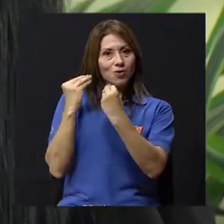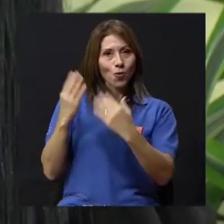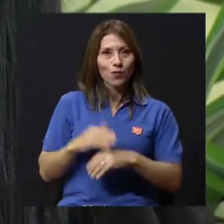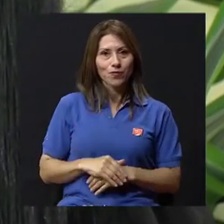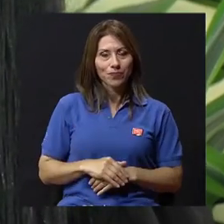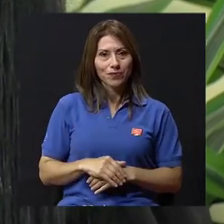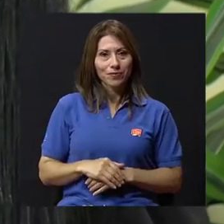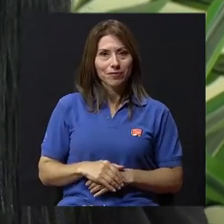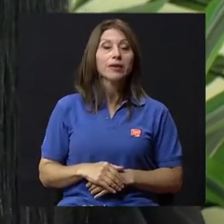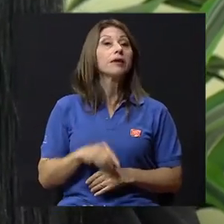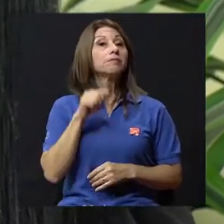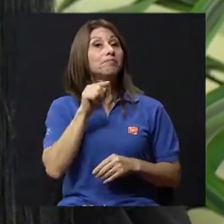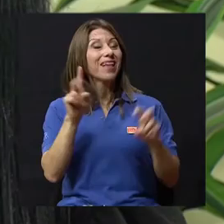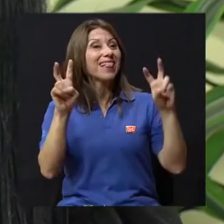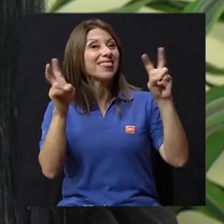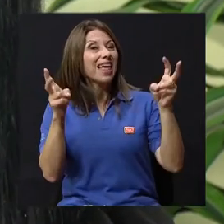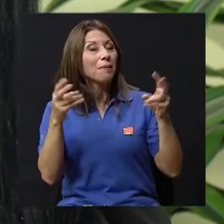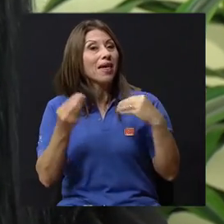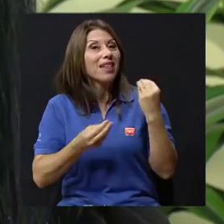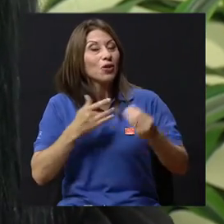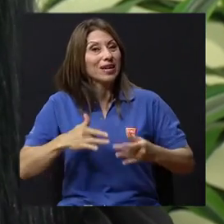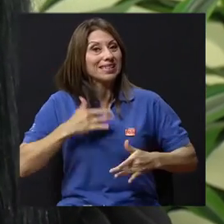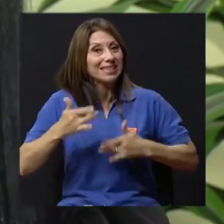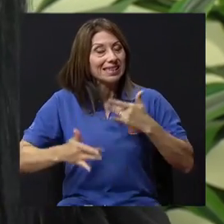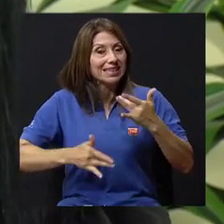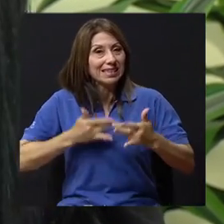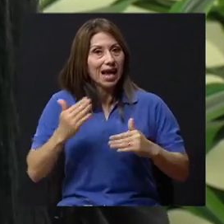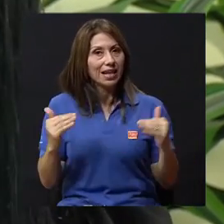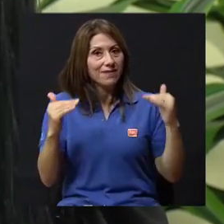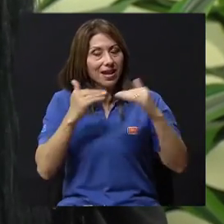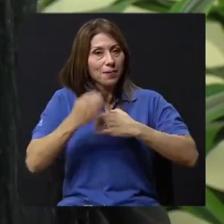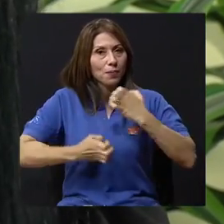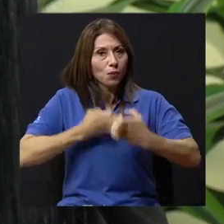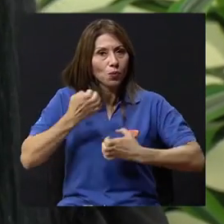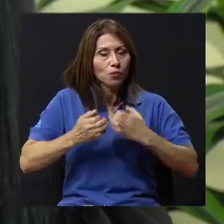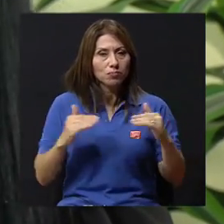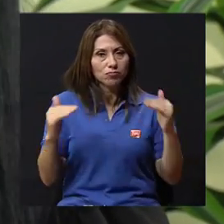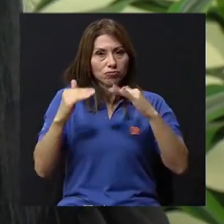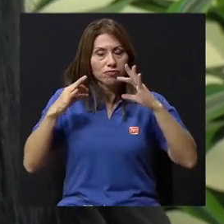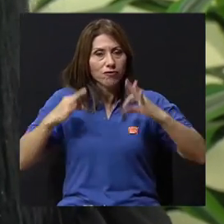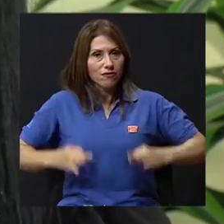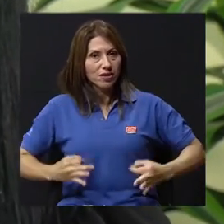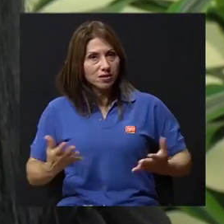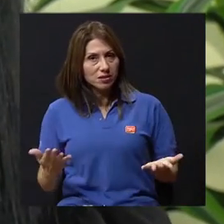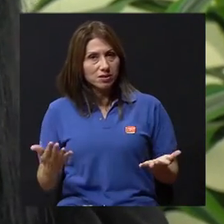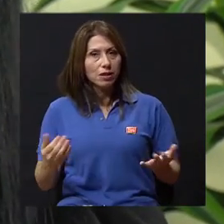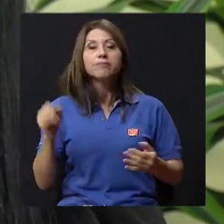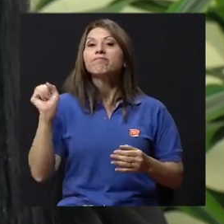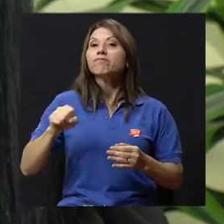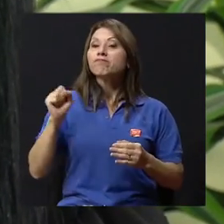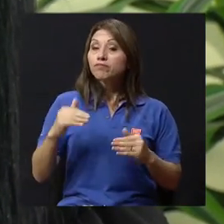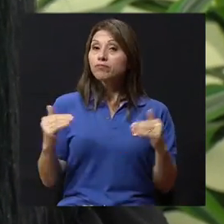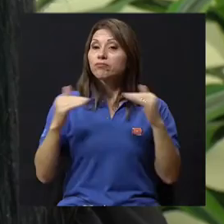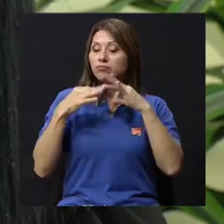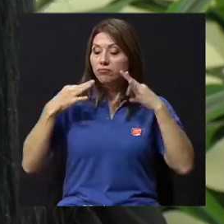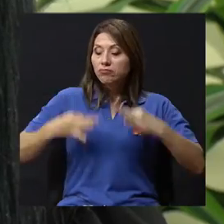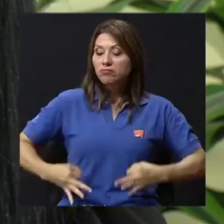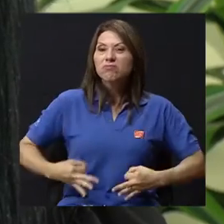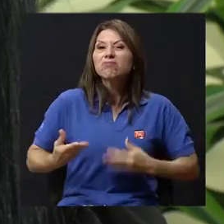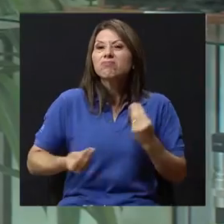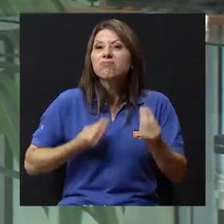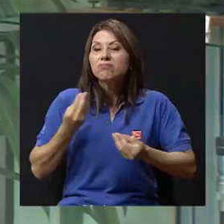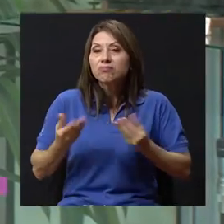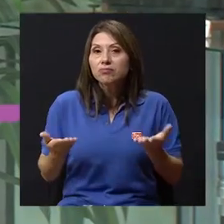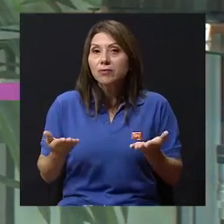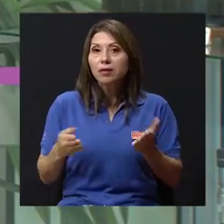que lo interrumpa, el tema de los síntomas a nivel emocional y a nivel físico. Sí, porque a nivel físico, ¿qué sería el